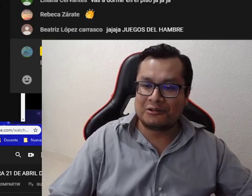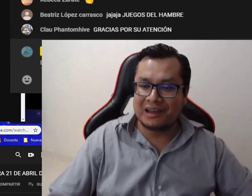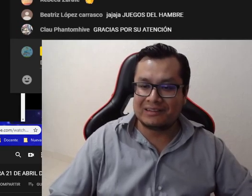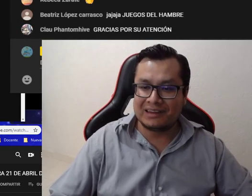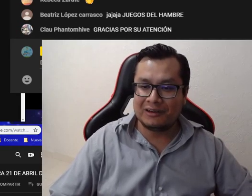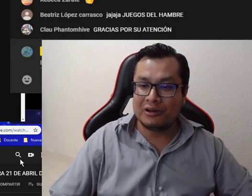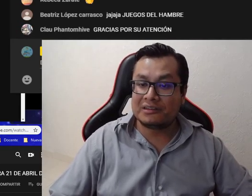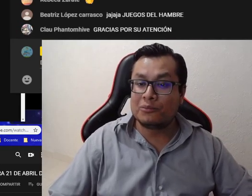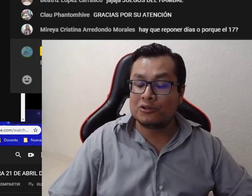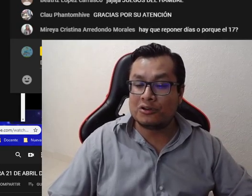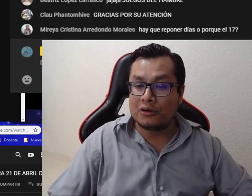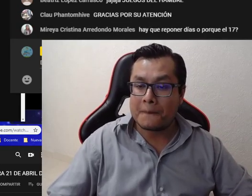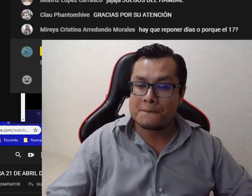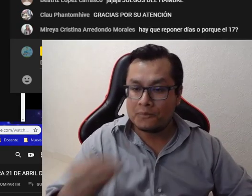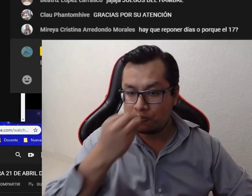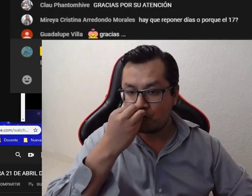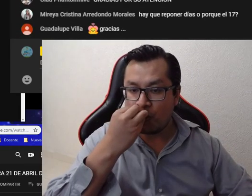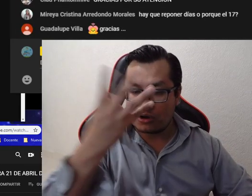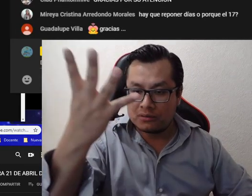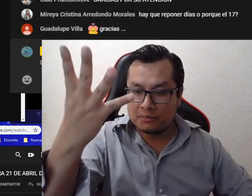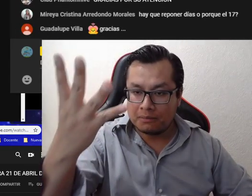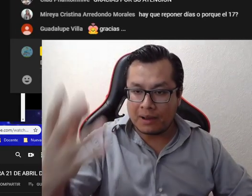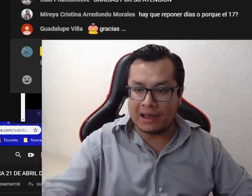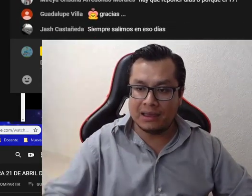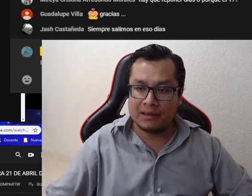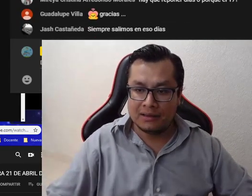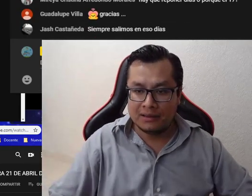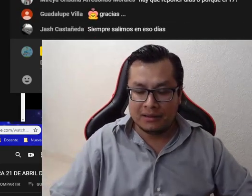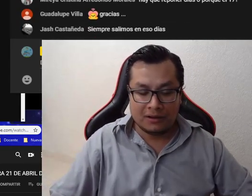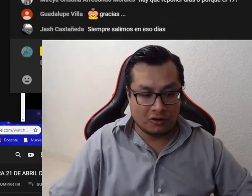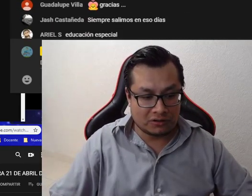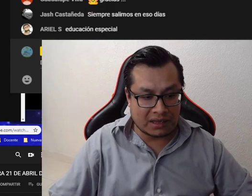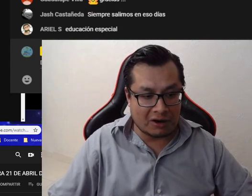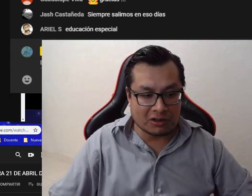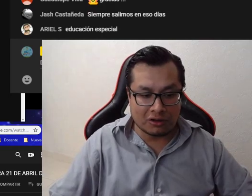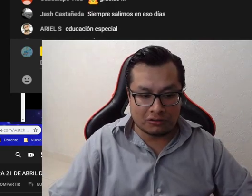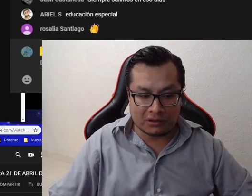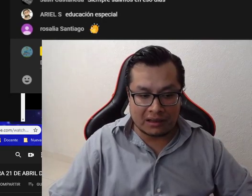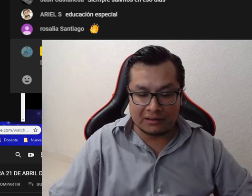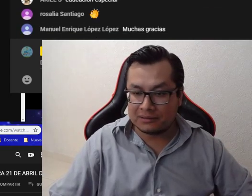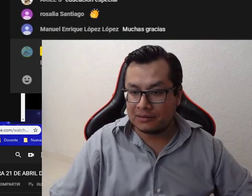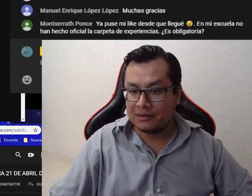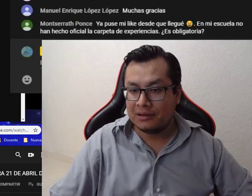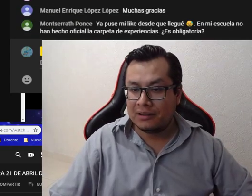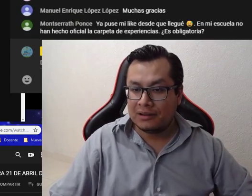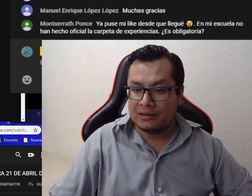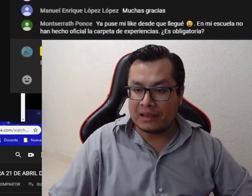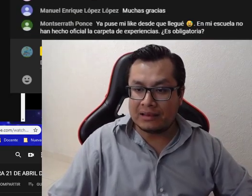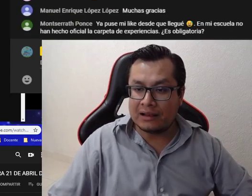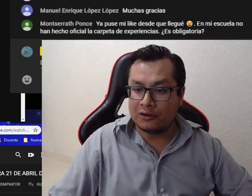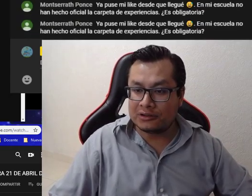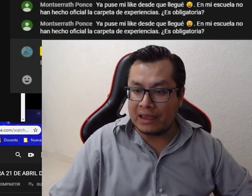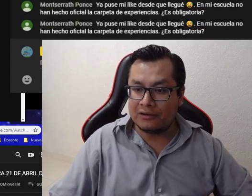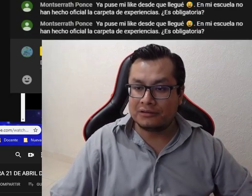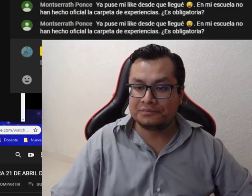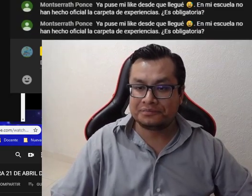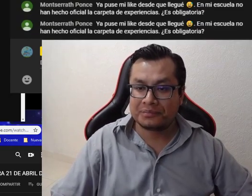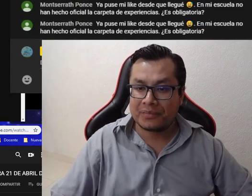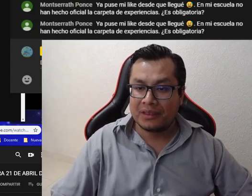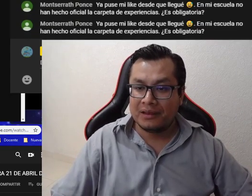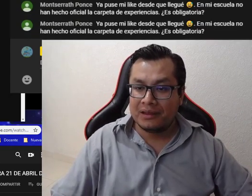buenas madrugadas, ¿eh? Cuídense mucho. Bye. Los quiero a todos ustedes. Nenes, los